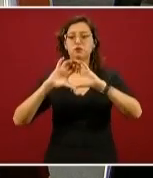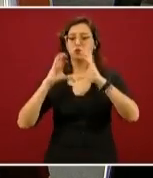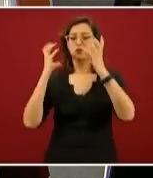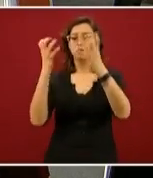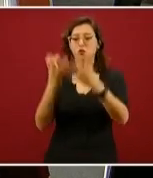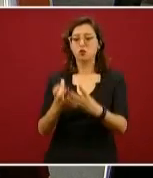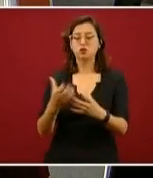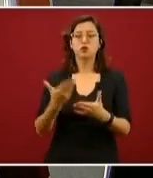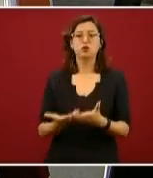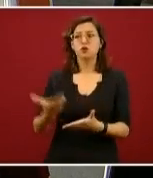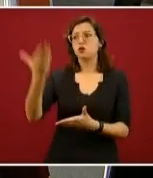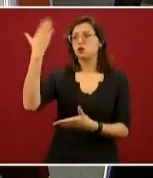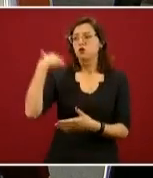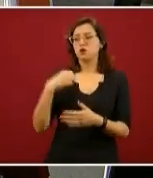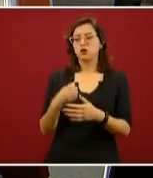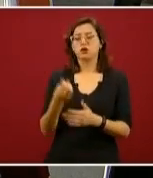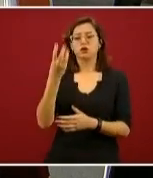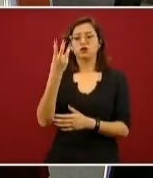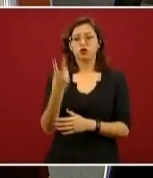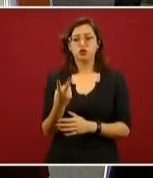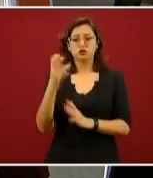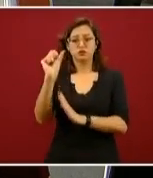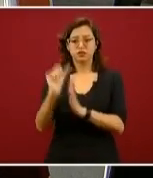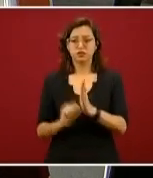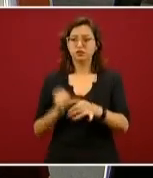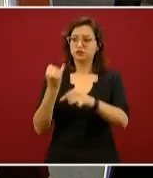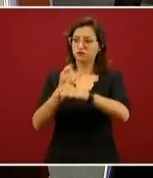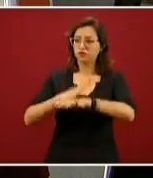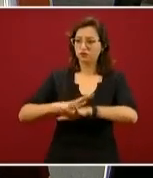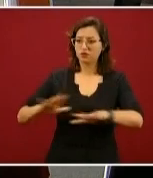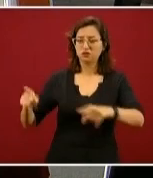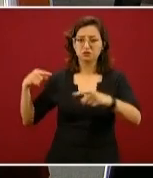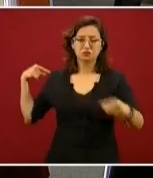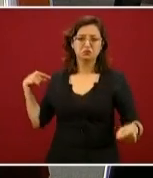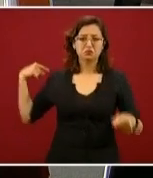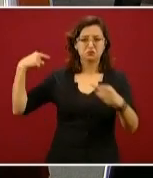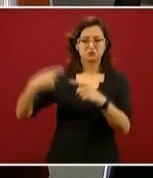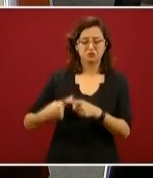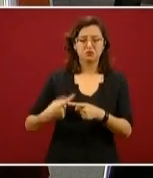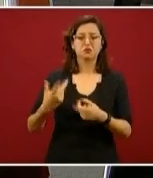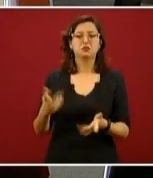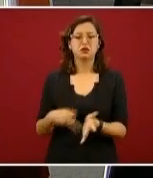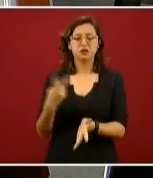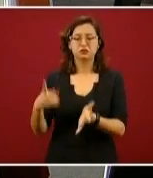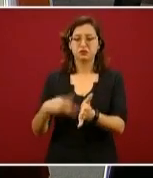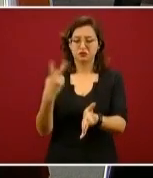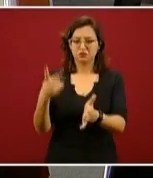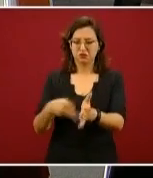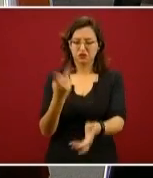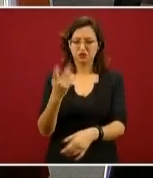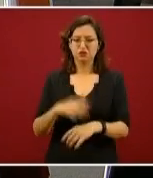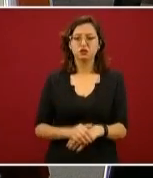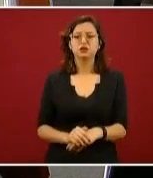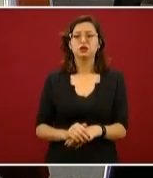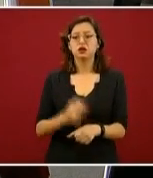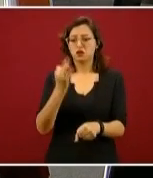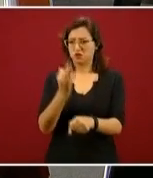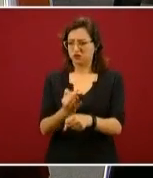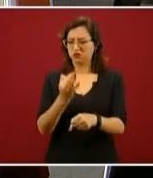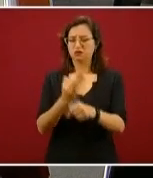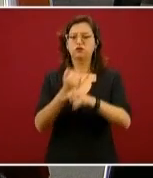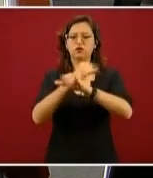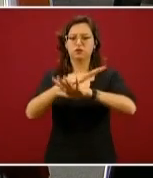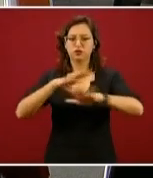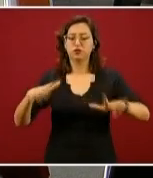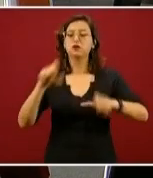que empezamos a informar hace más de 2 meses. También voy a detallar la situación actual en México hasta el corte más reciente de